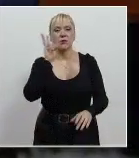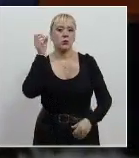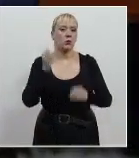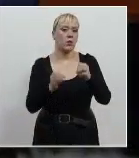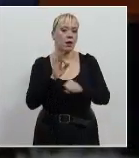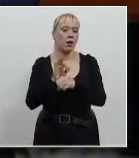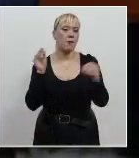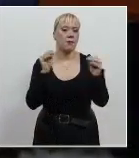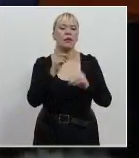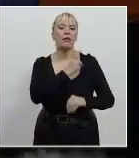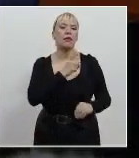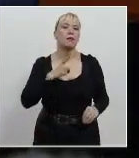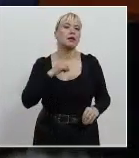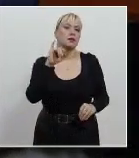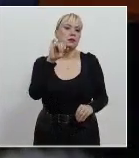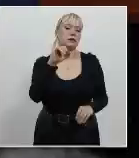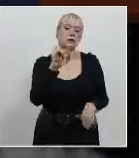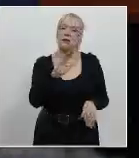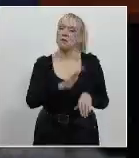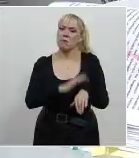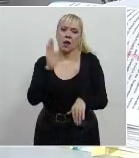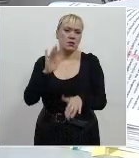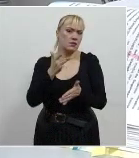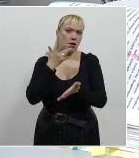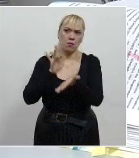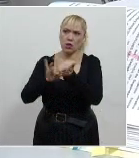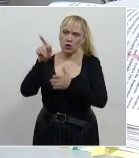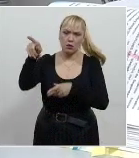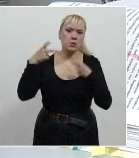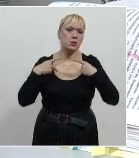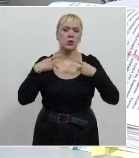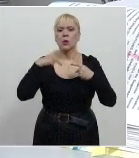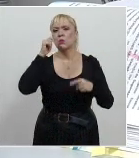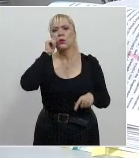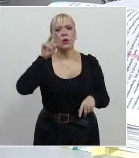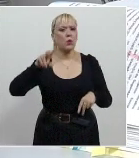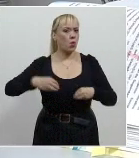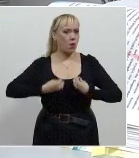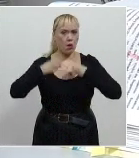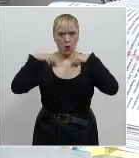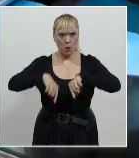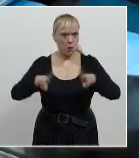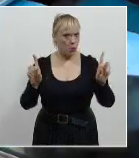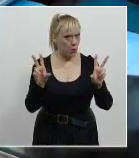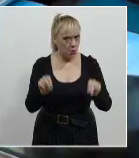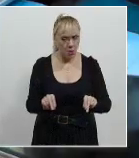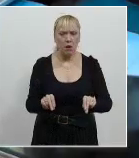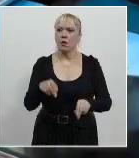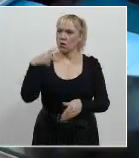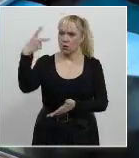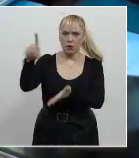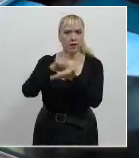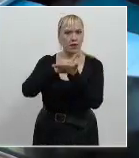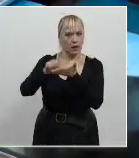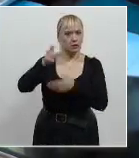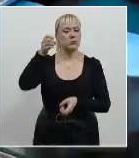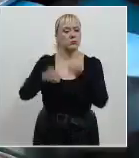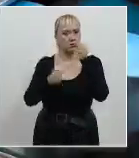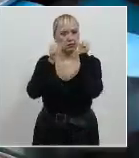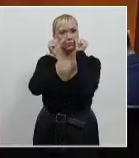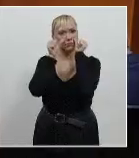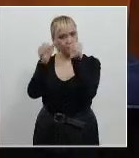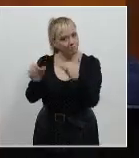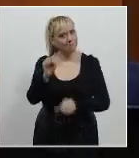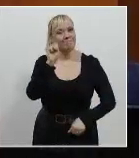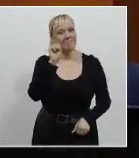amparo debe realizarse en la forma más favorable para el justiciable y de la manera menos restrictiva al derecho humano de acceso a la tutela jurisdiccional